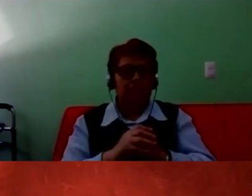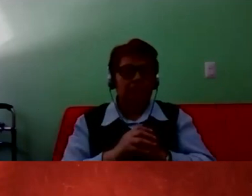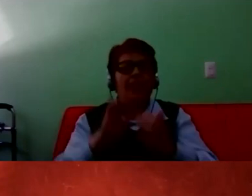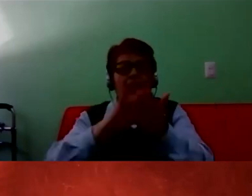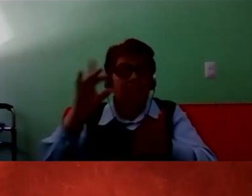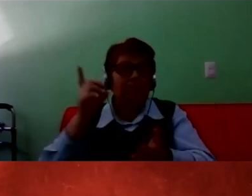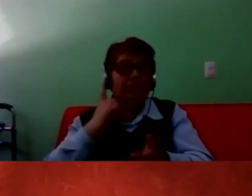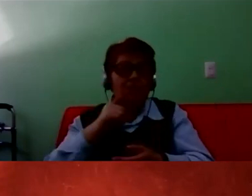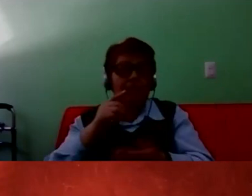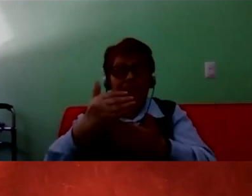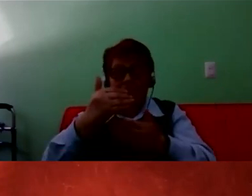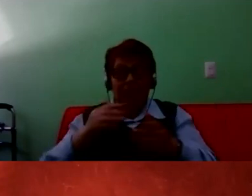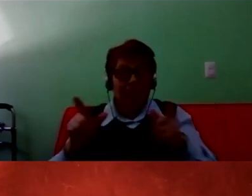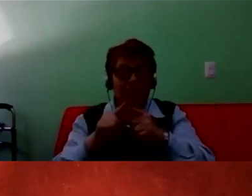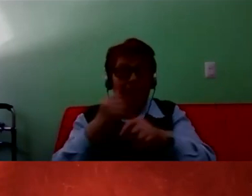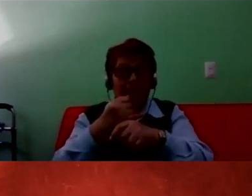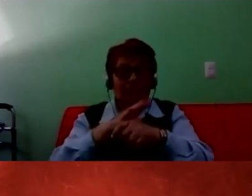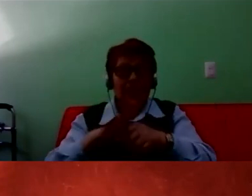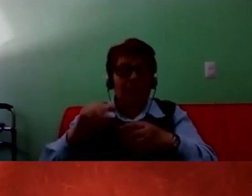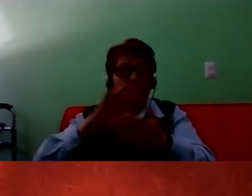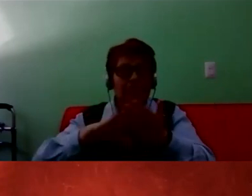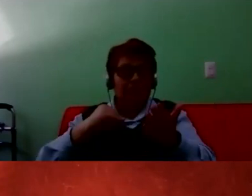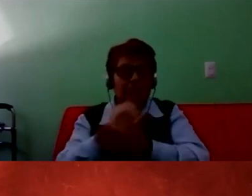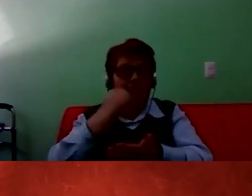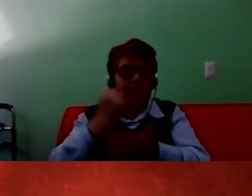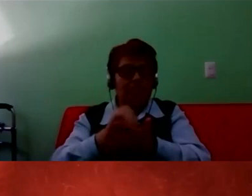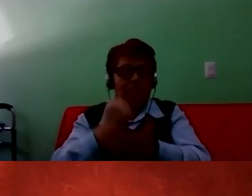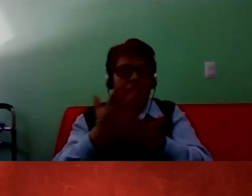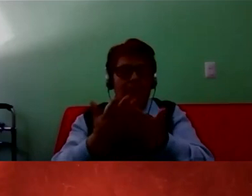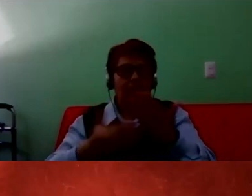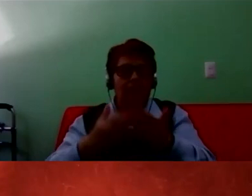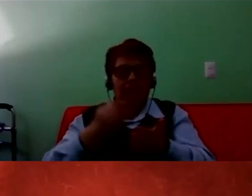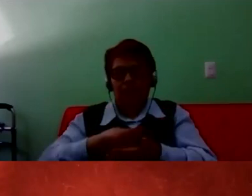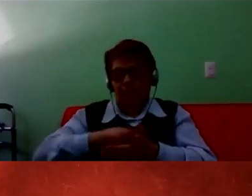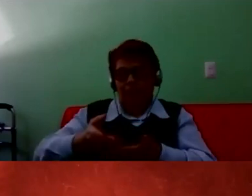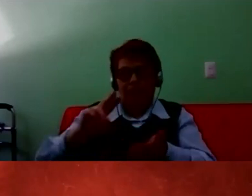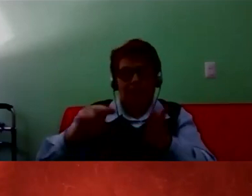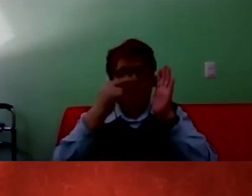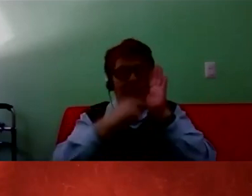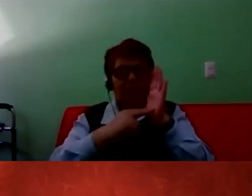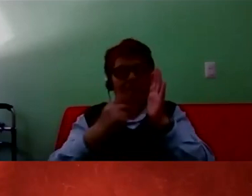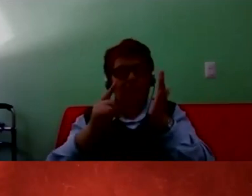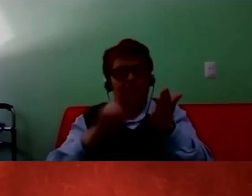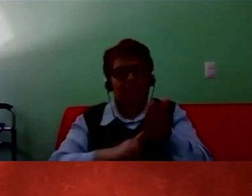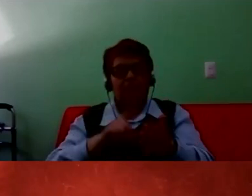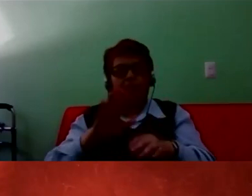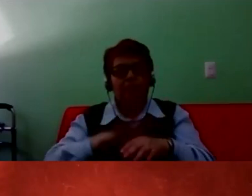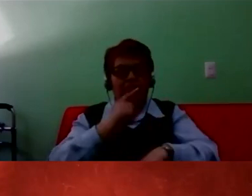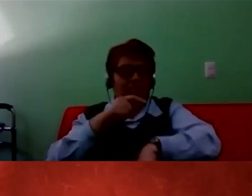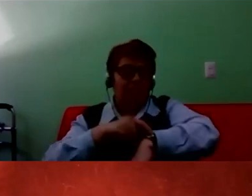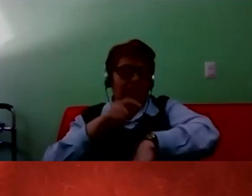Gracias, diputado. Antes de concluir, debo informar que los dictámenes aprobados durante esta sesión serán enviados para su firma digital y sin más, siendo